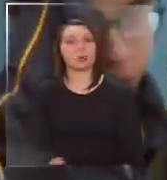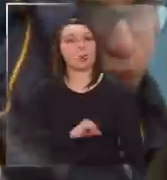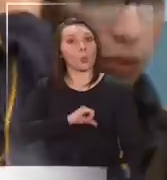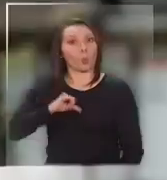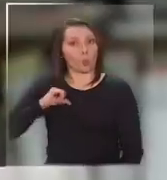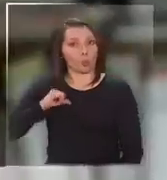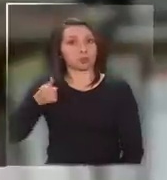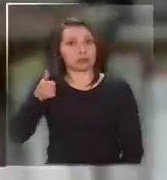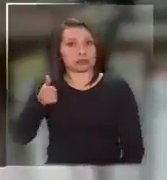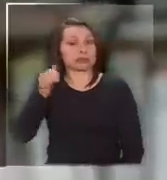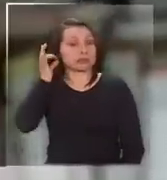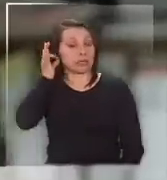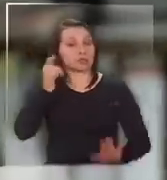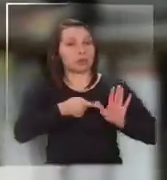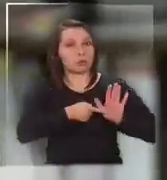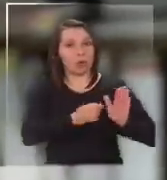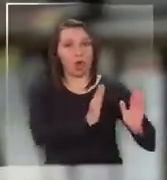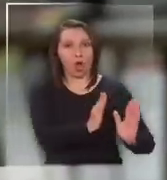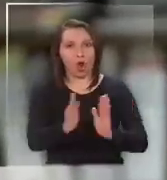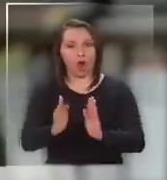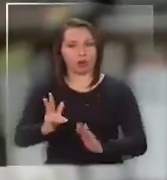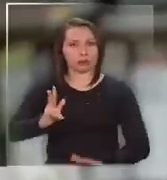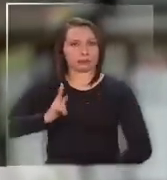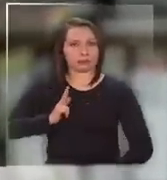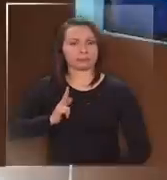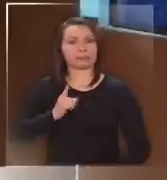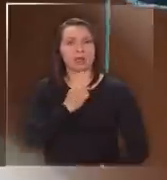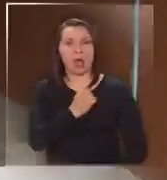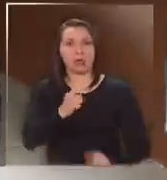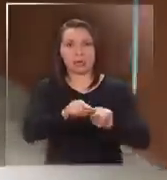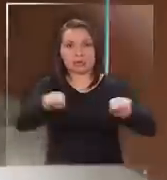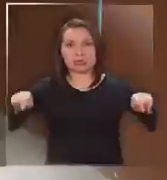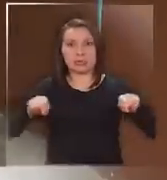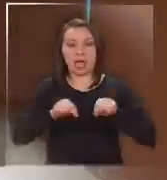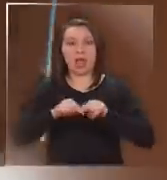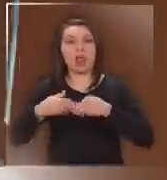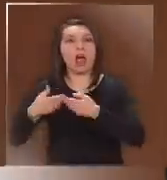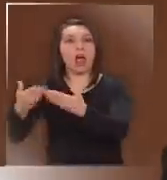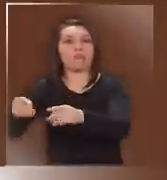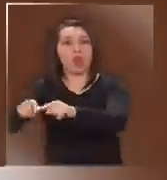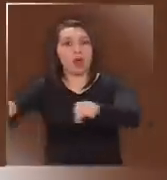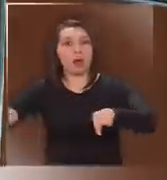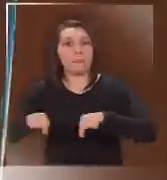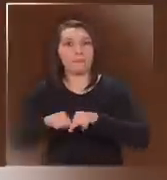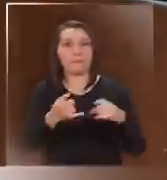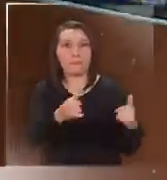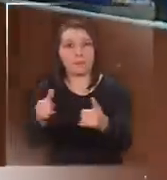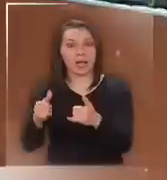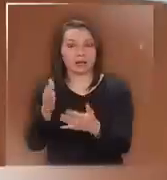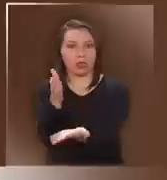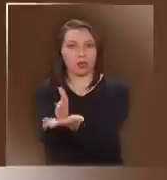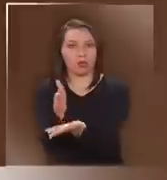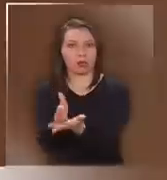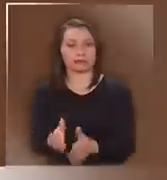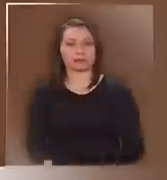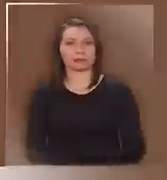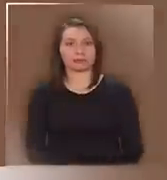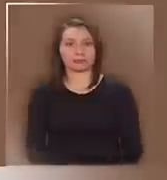Orgullosa, la directora nos muestra el orden y la disciplina que hay en cada sala y patio de su colegio.